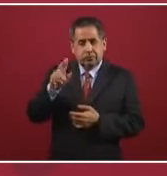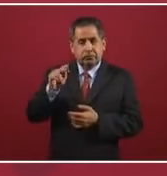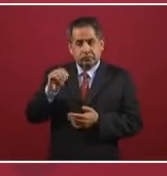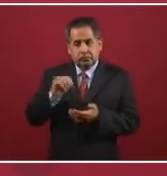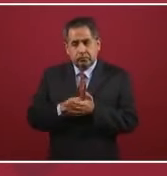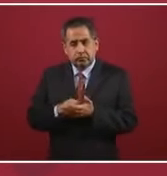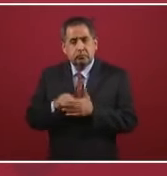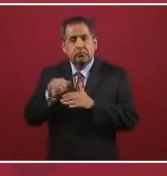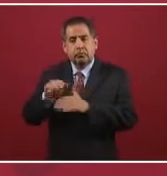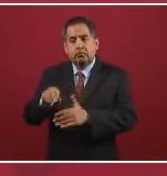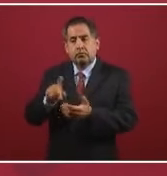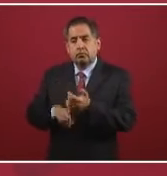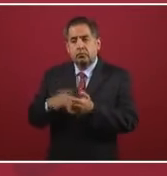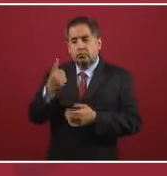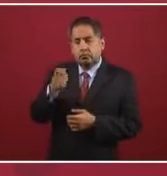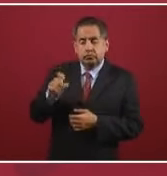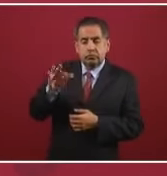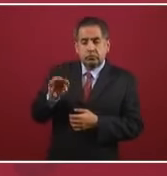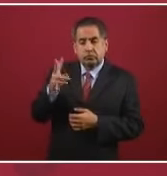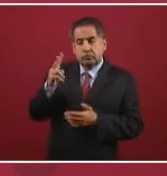63.989 respecto a